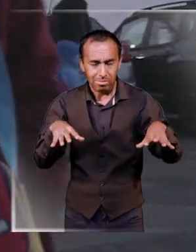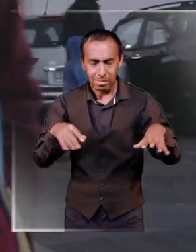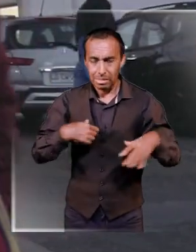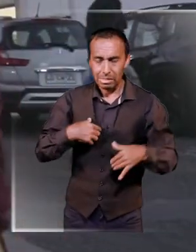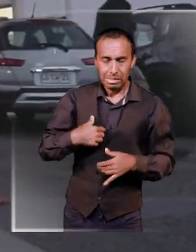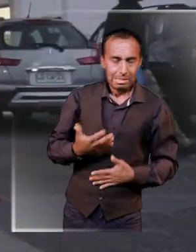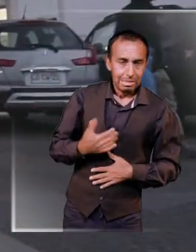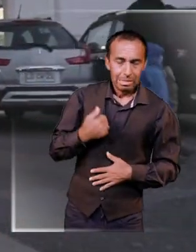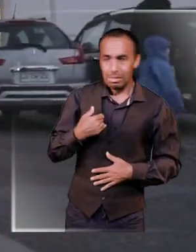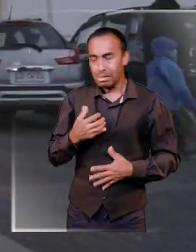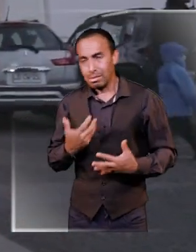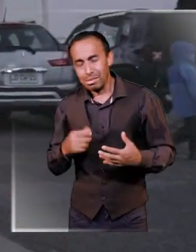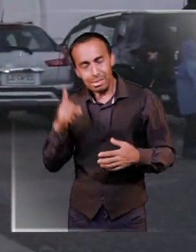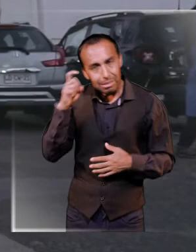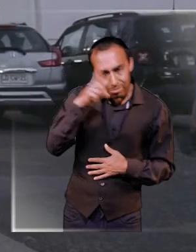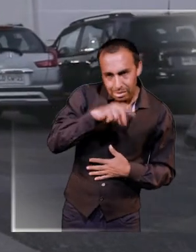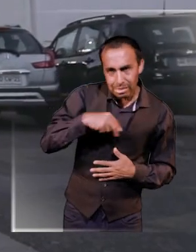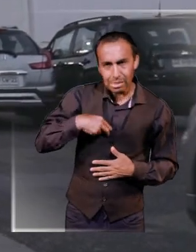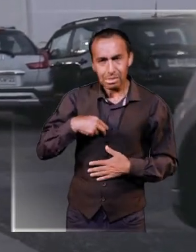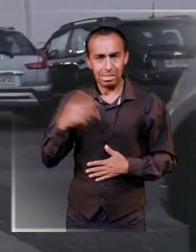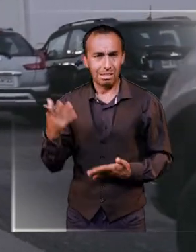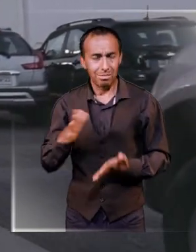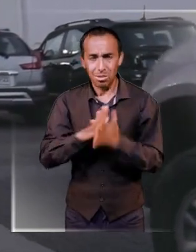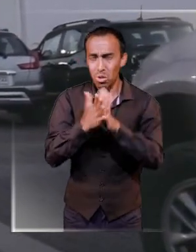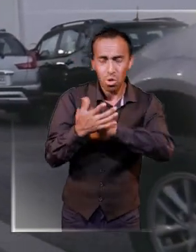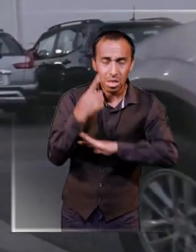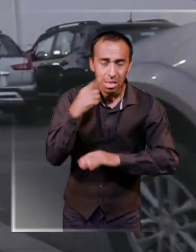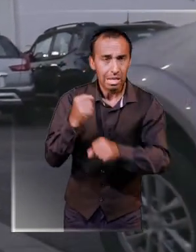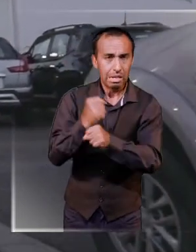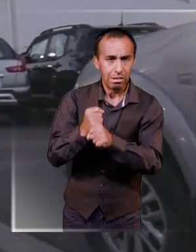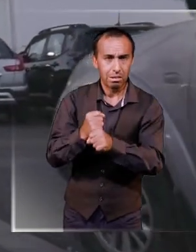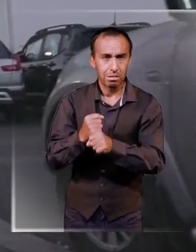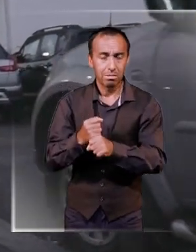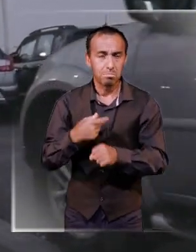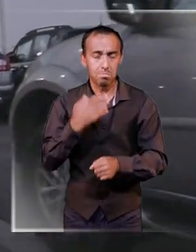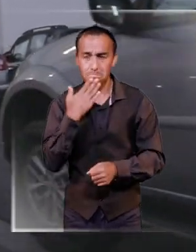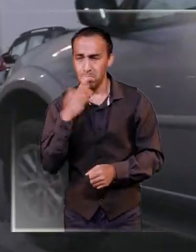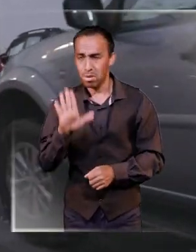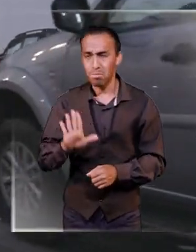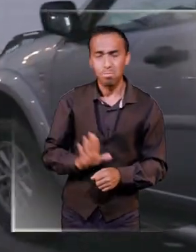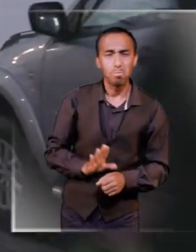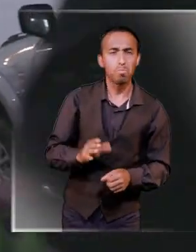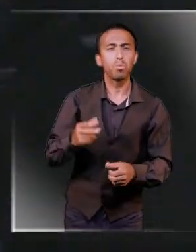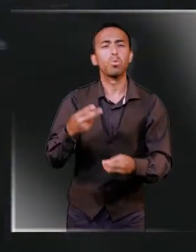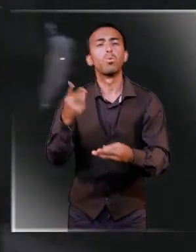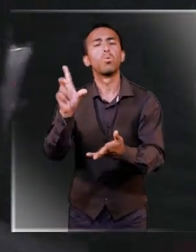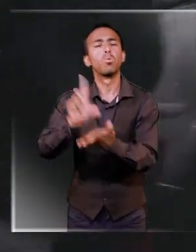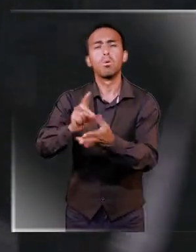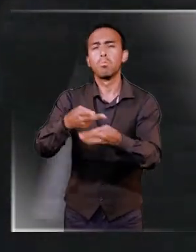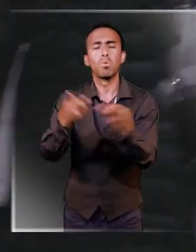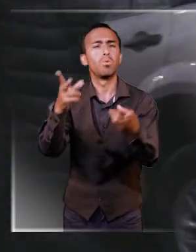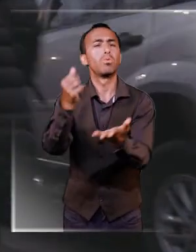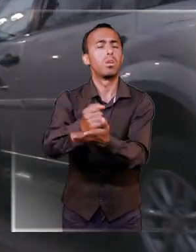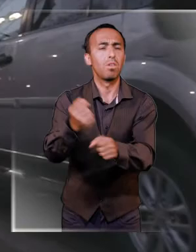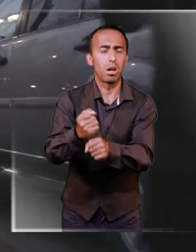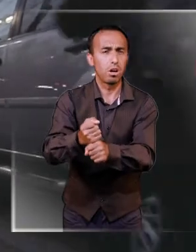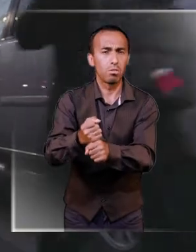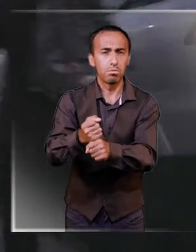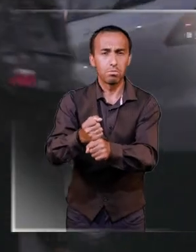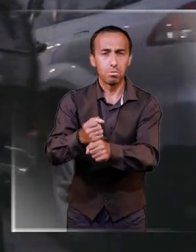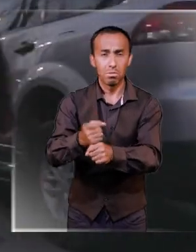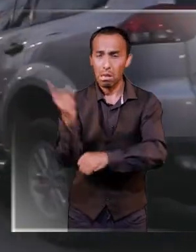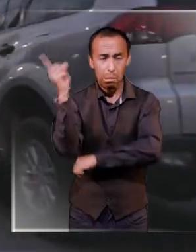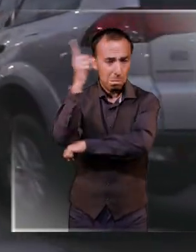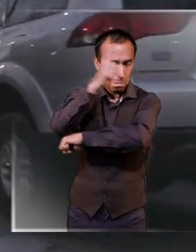estar en jornada completa en un trabajo. Tomé la decisión de estar a media jornada, todo esto todavía en el servicio público, pero estando media